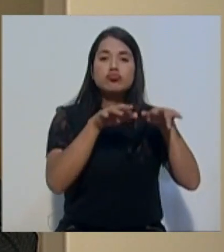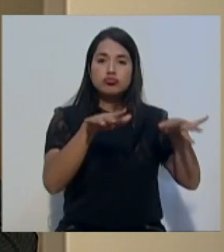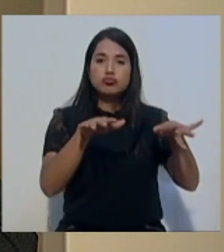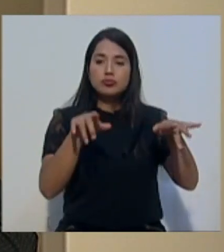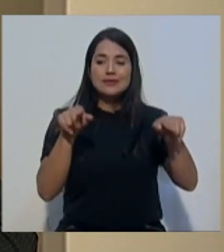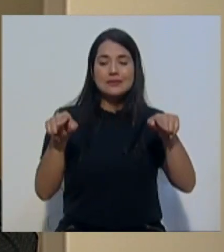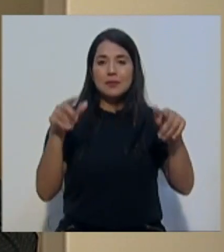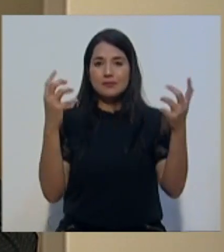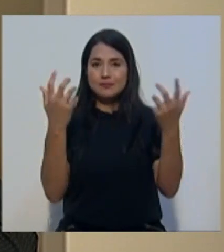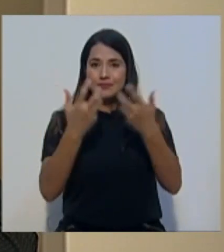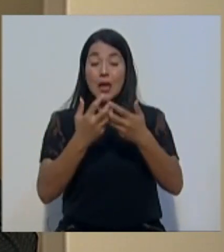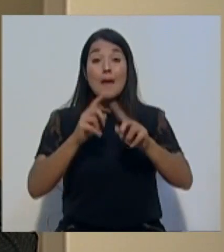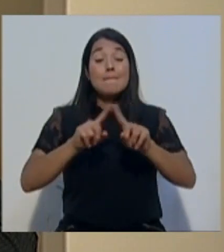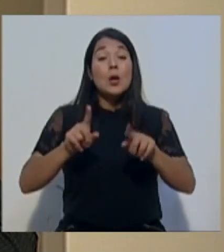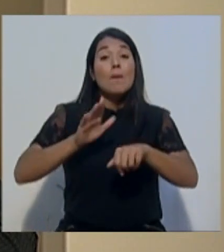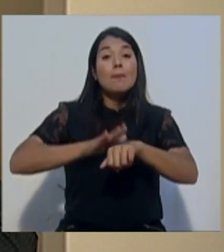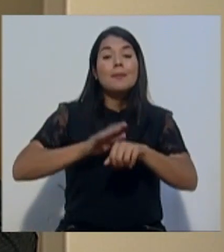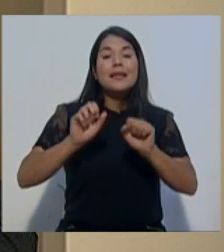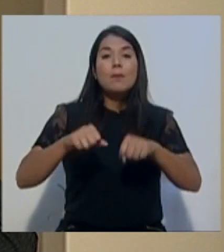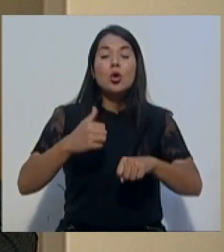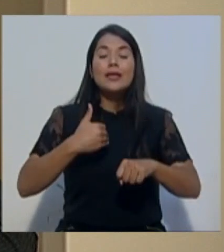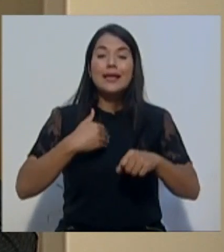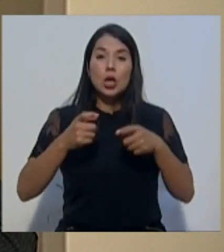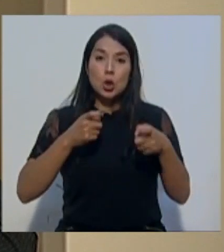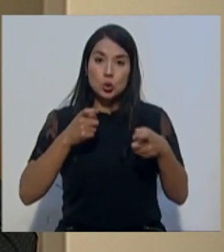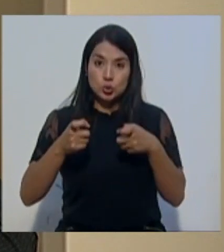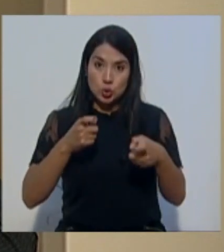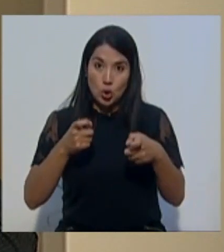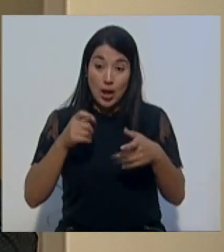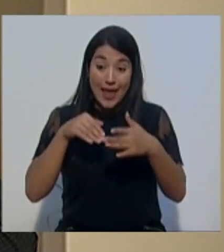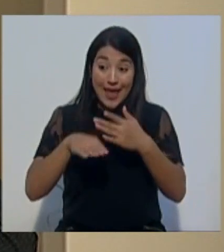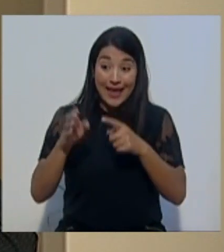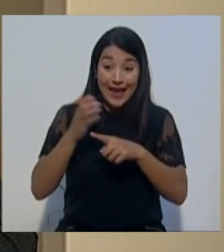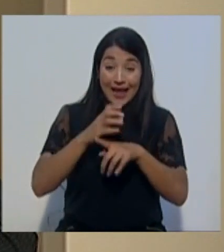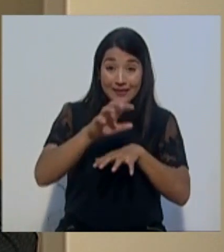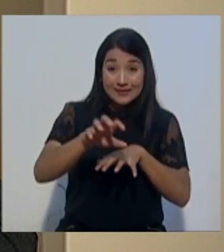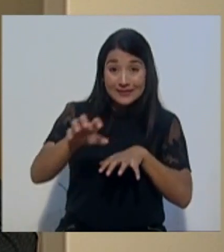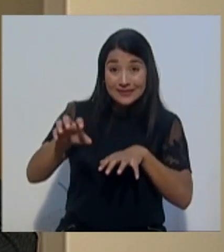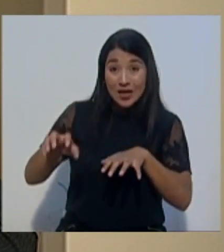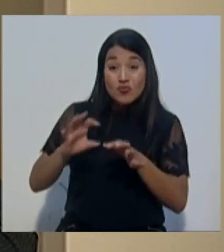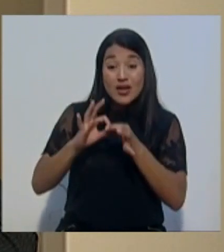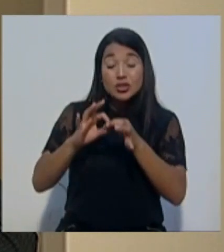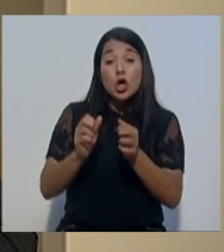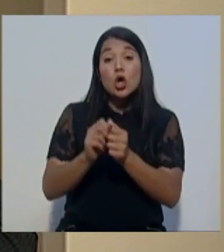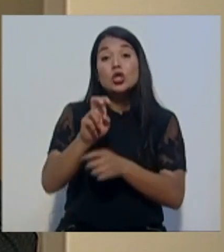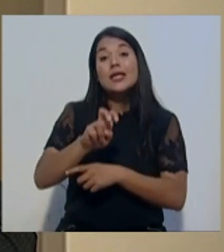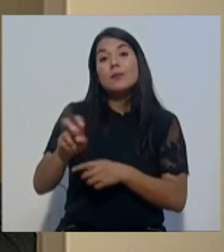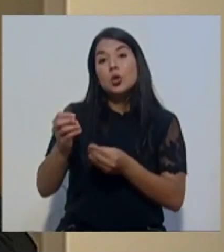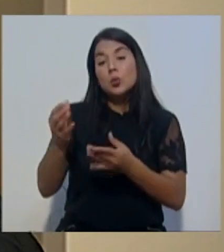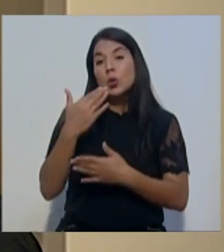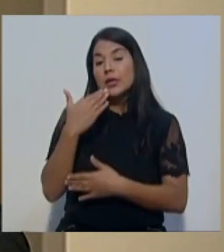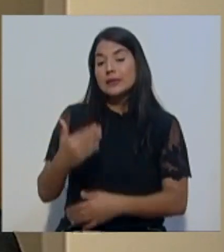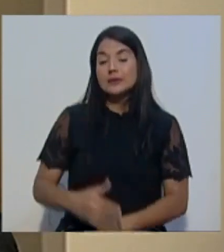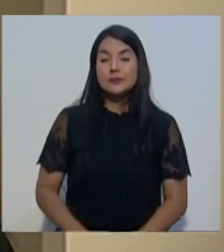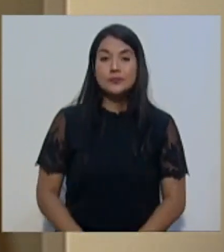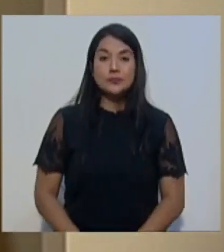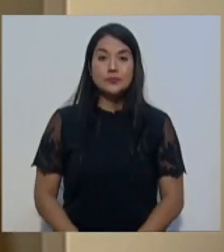que nos permitirían tener un control en los niveles más locales sobre los temas de transporte público. Gracias.